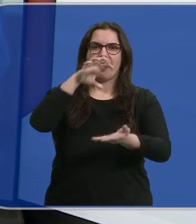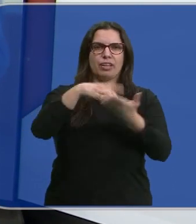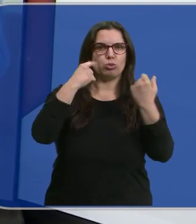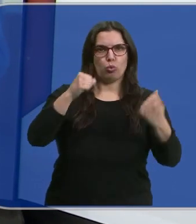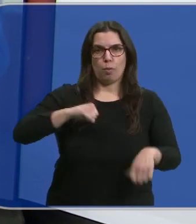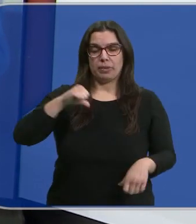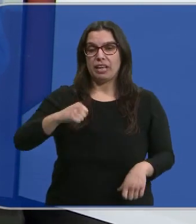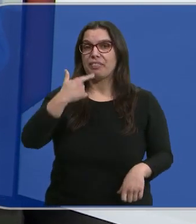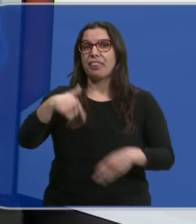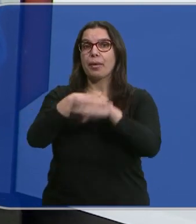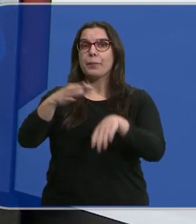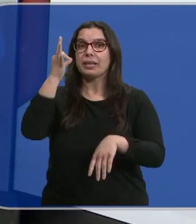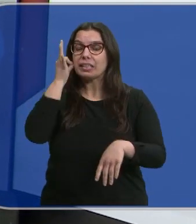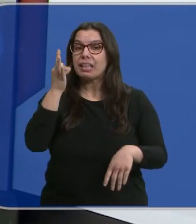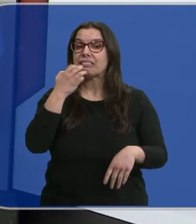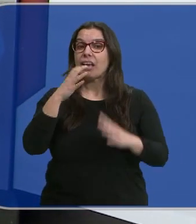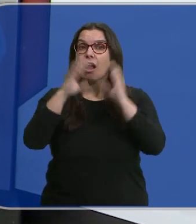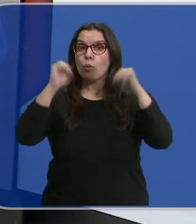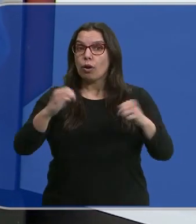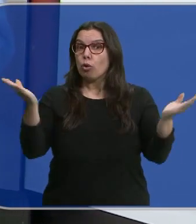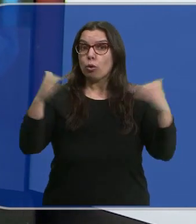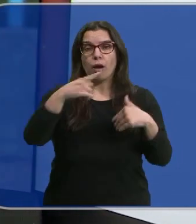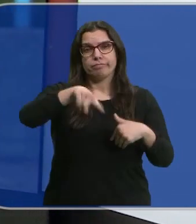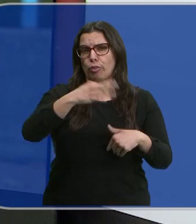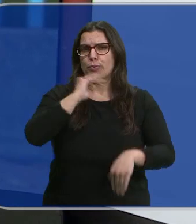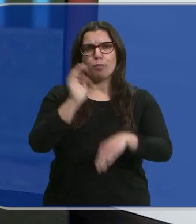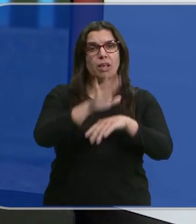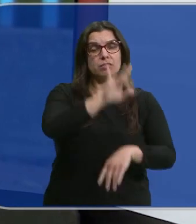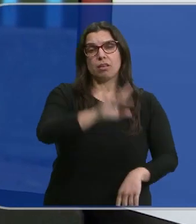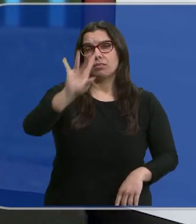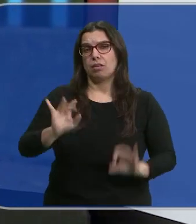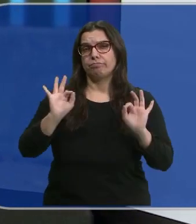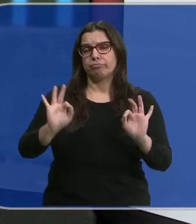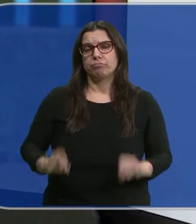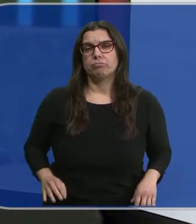dijo anoche que si no hay acuerdo tendrán que acatar sí o sí esta medida. Roberto Macedonio.